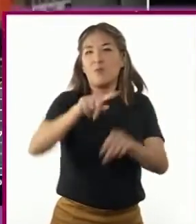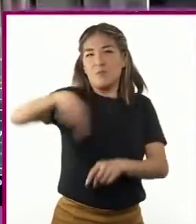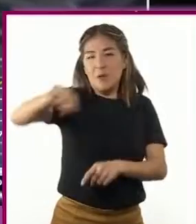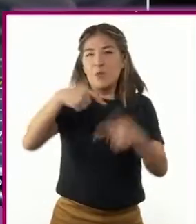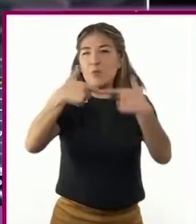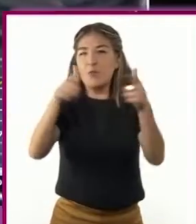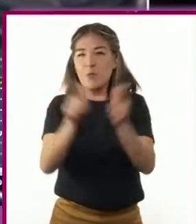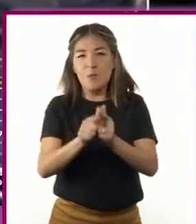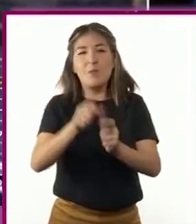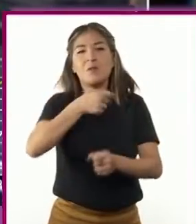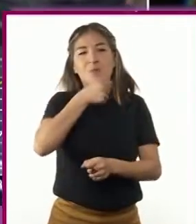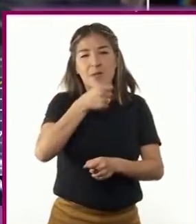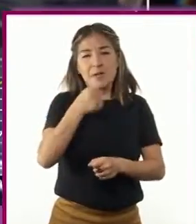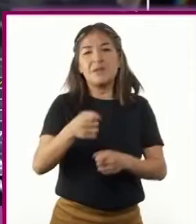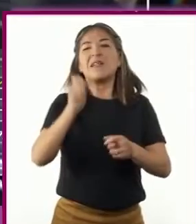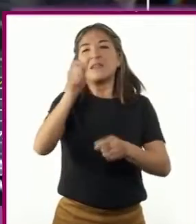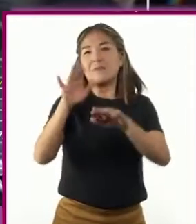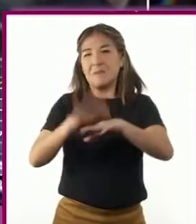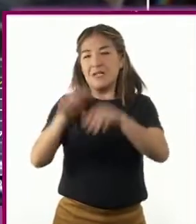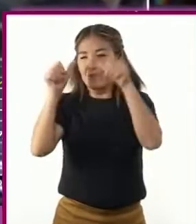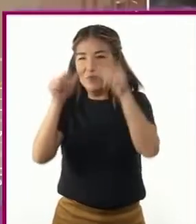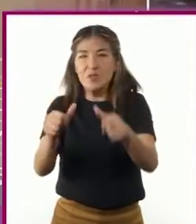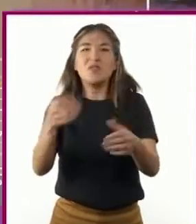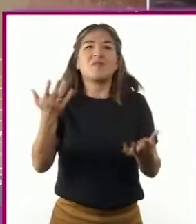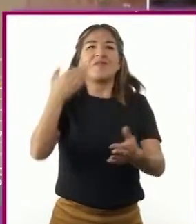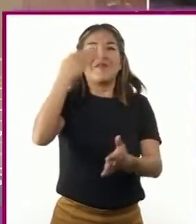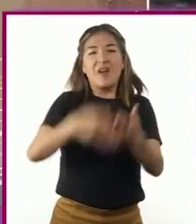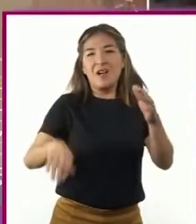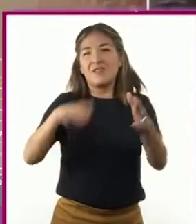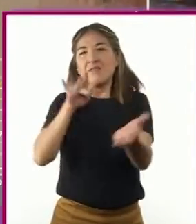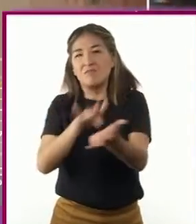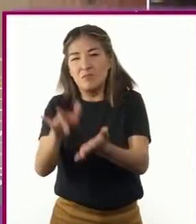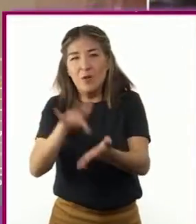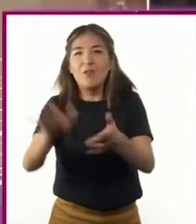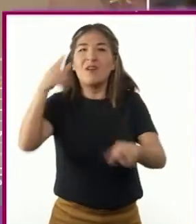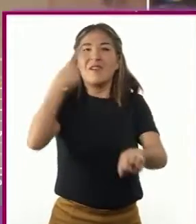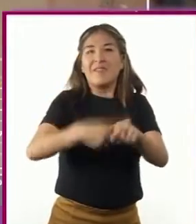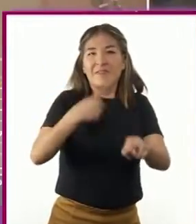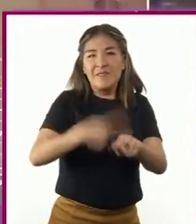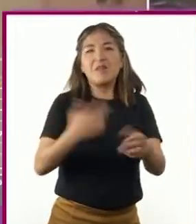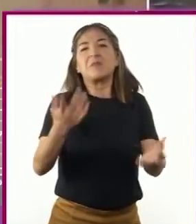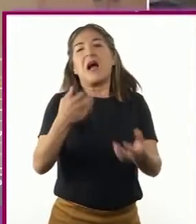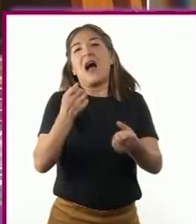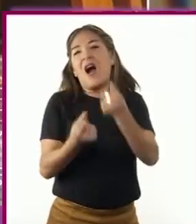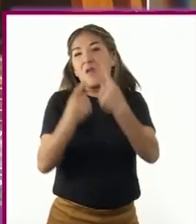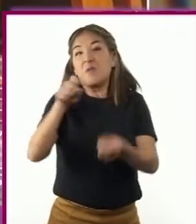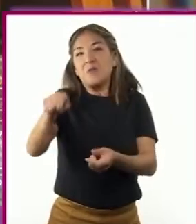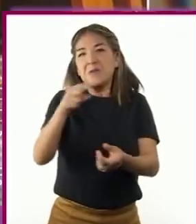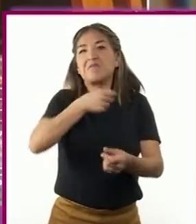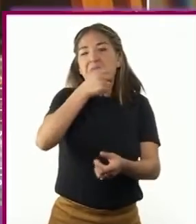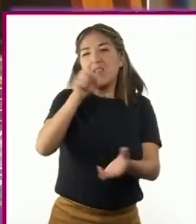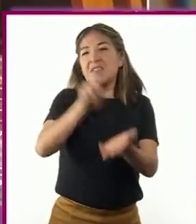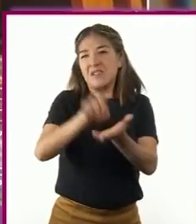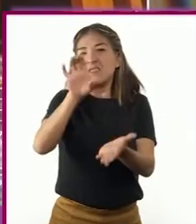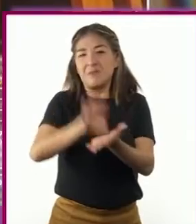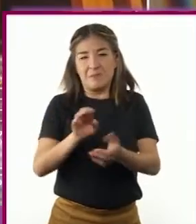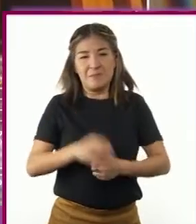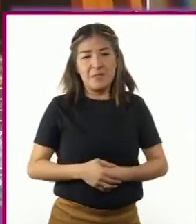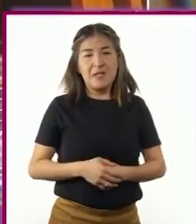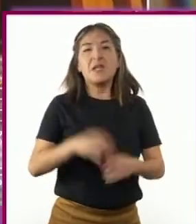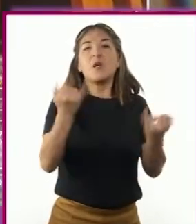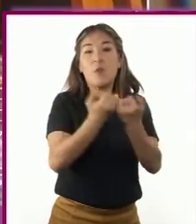social, el cual es vulnerable por las desigualdades, las enfermedades y algún tipo de discapacidad. Los adultos